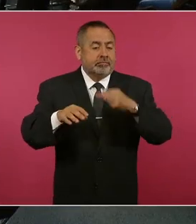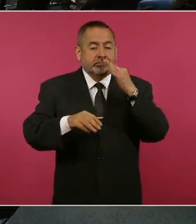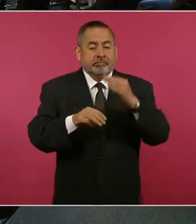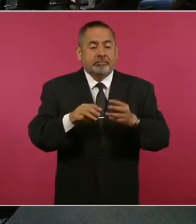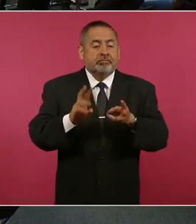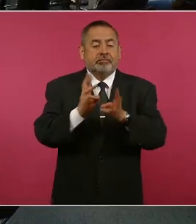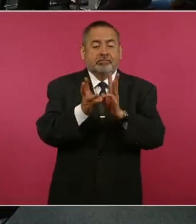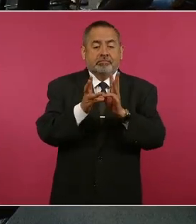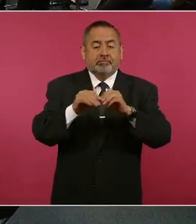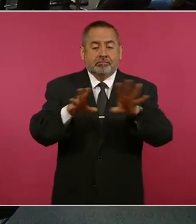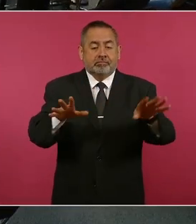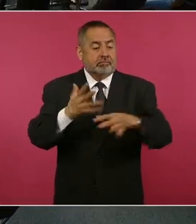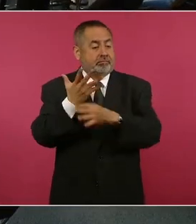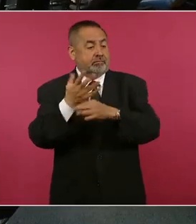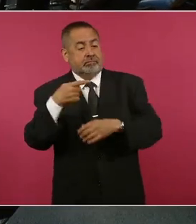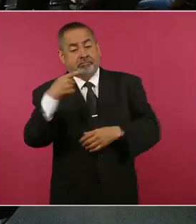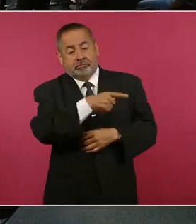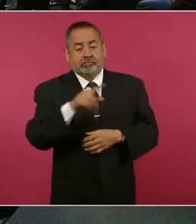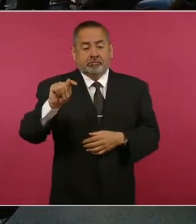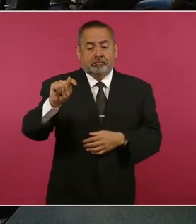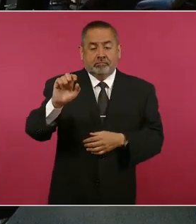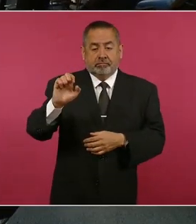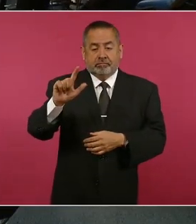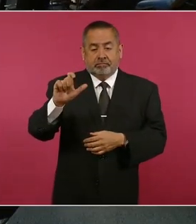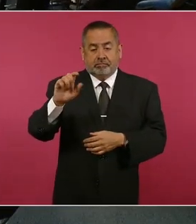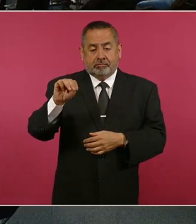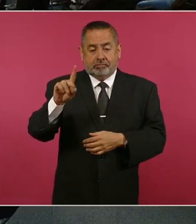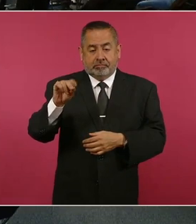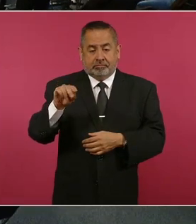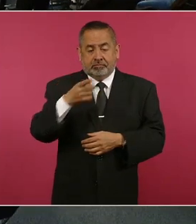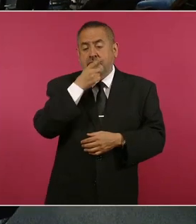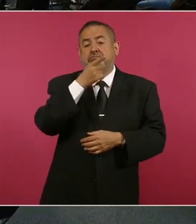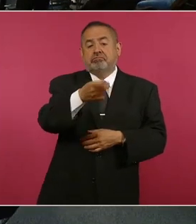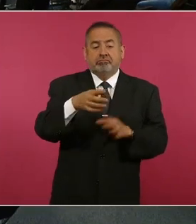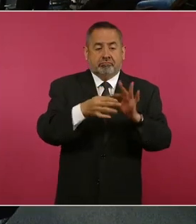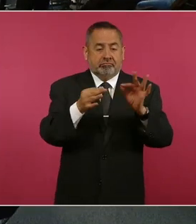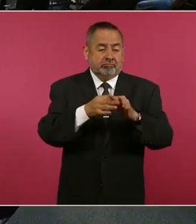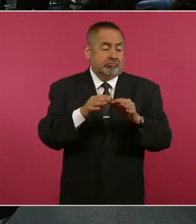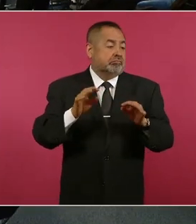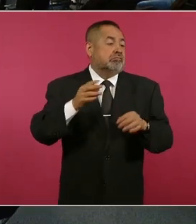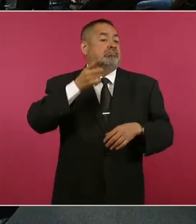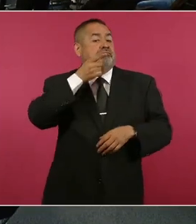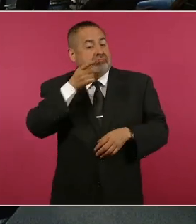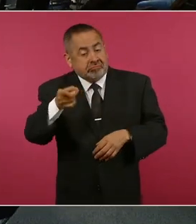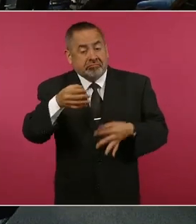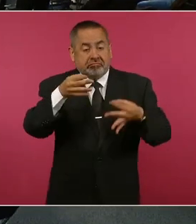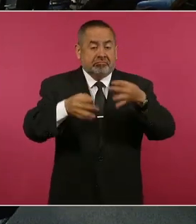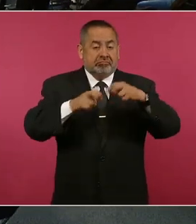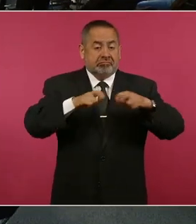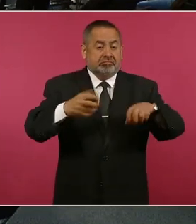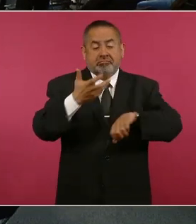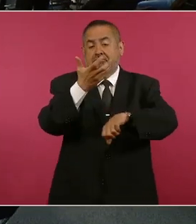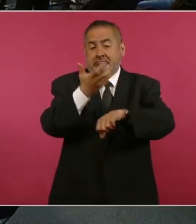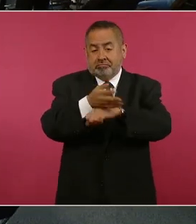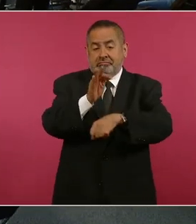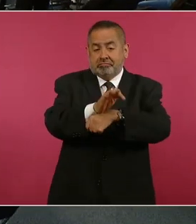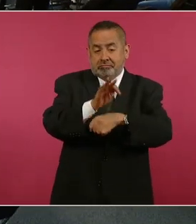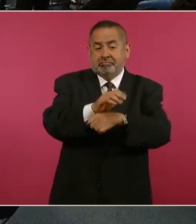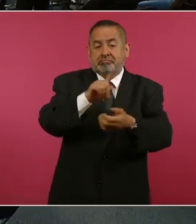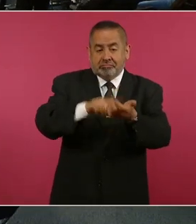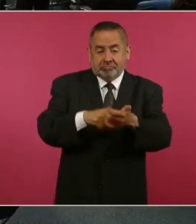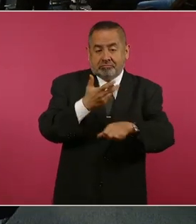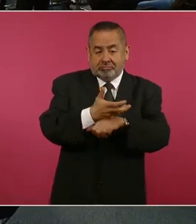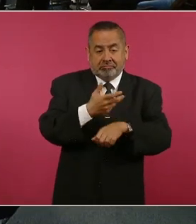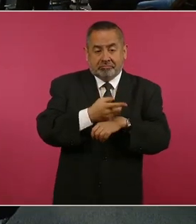WhatsApp atribuyendo a Telemundo el origen, que es una supuesta declaración del ministro de Defensa de Estados Unidos. El ministro de Defensa de